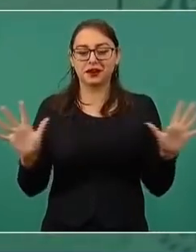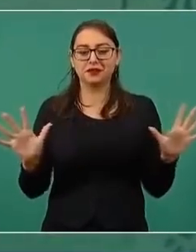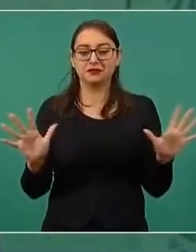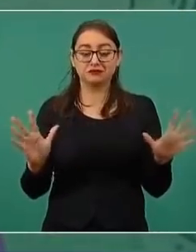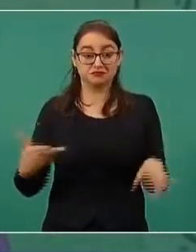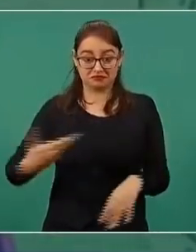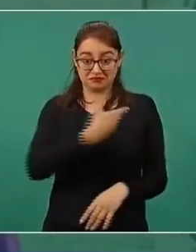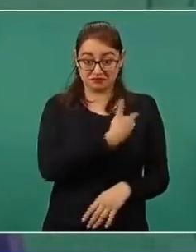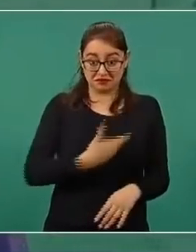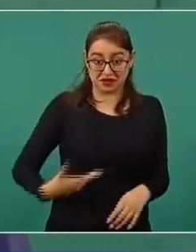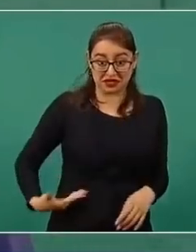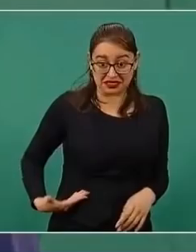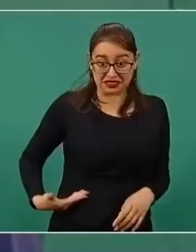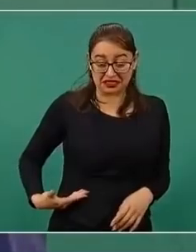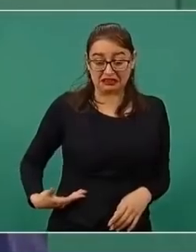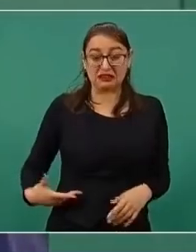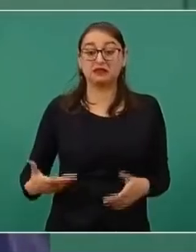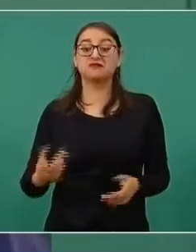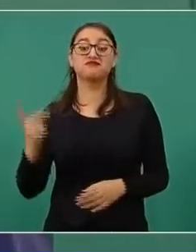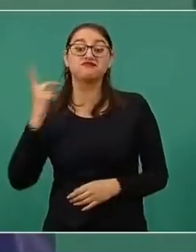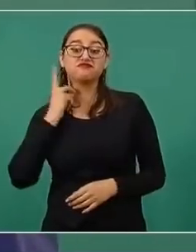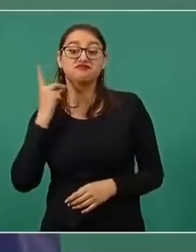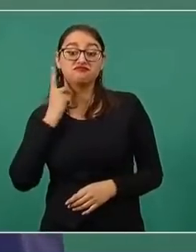de que si perdíamos